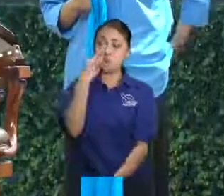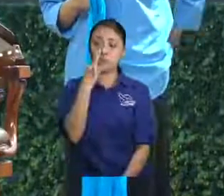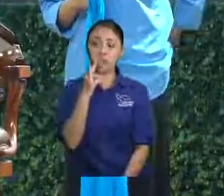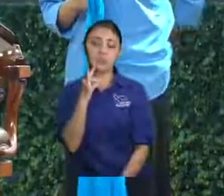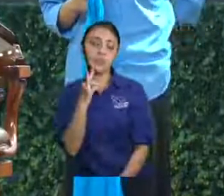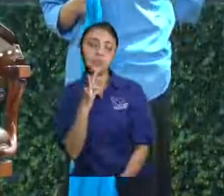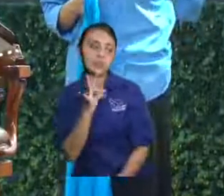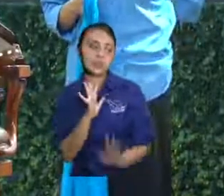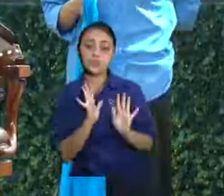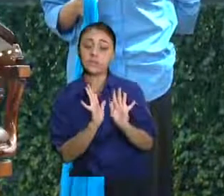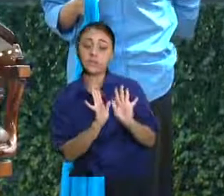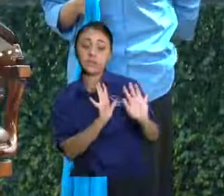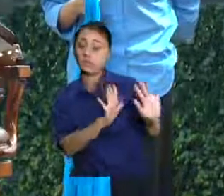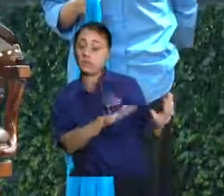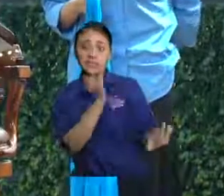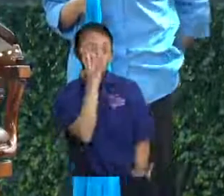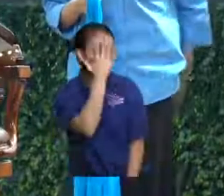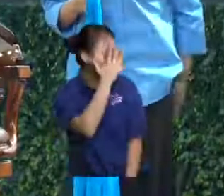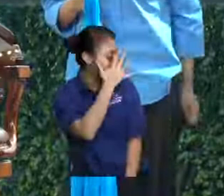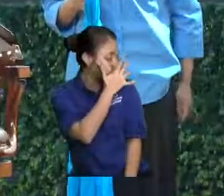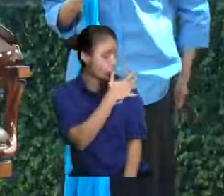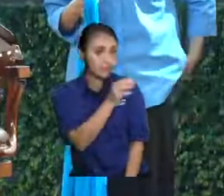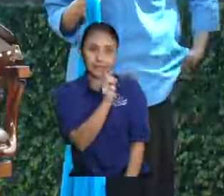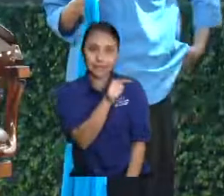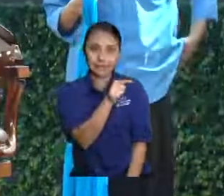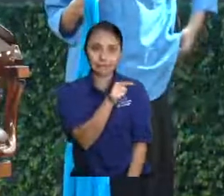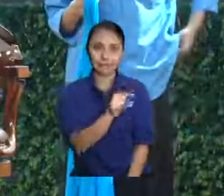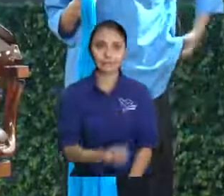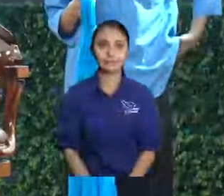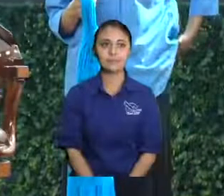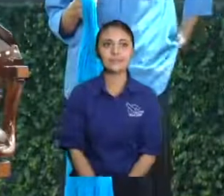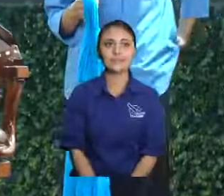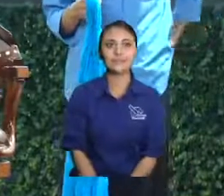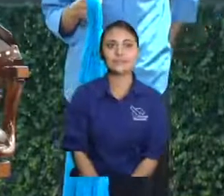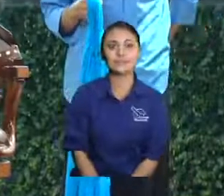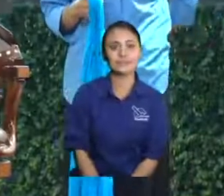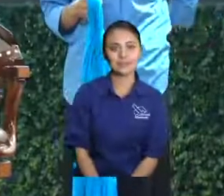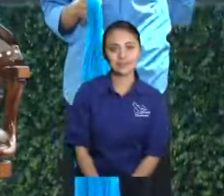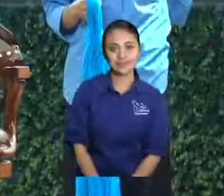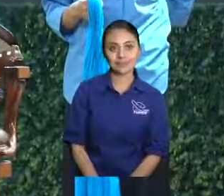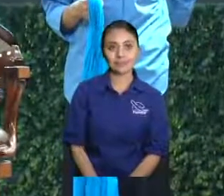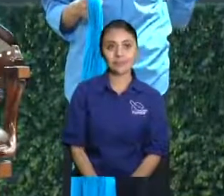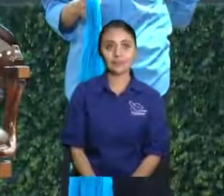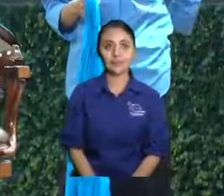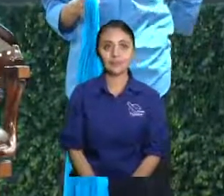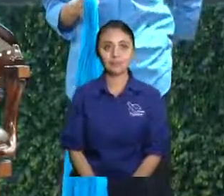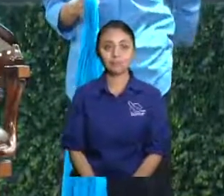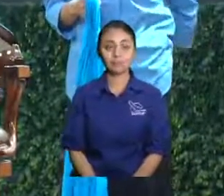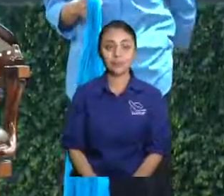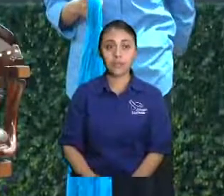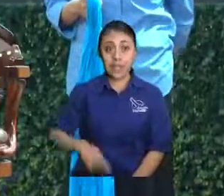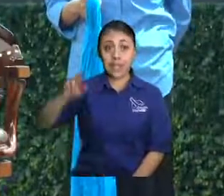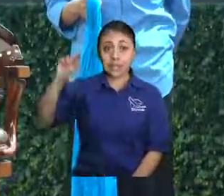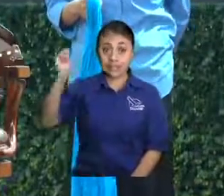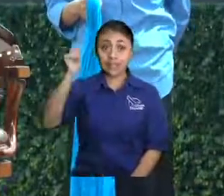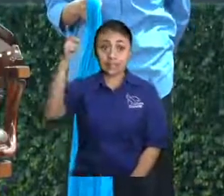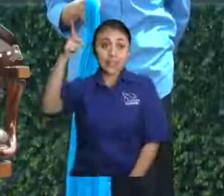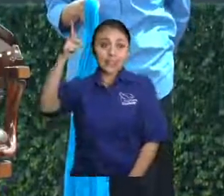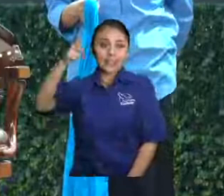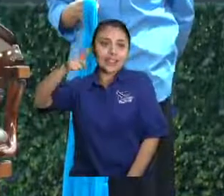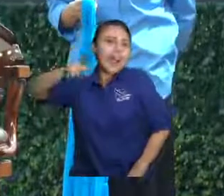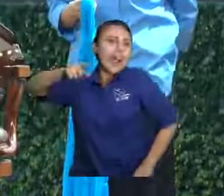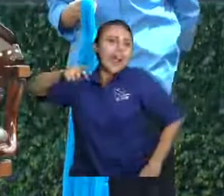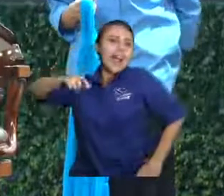Gere, dije, pero ese cuate, sí, ¿cómo es un actorazo también, ma? Entonces, que se quita la corona y